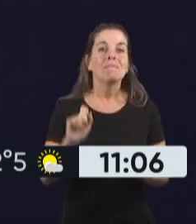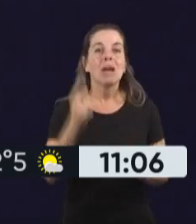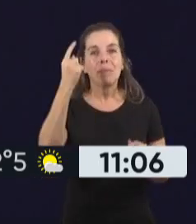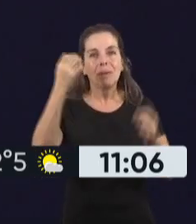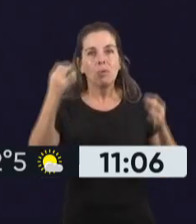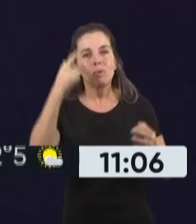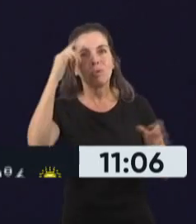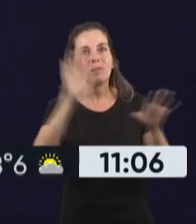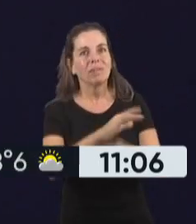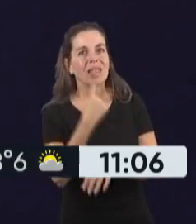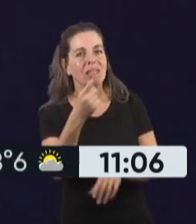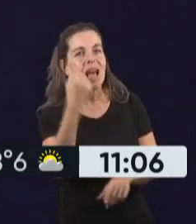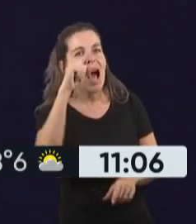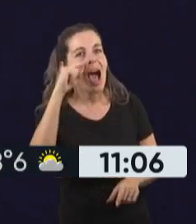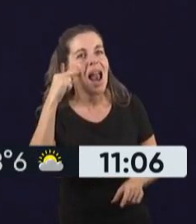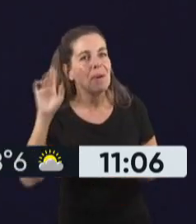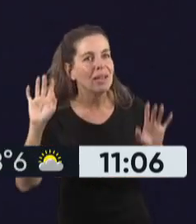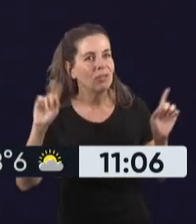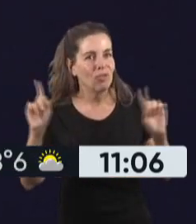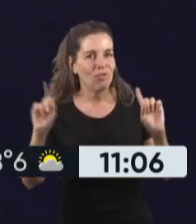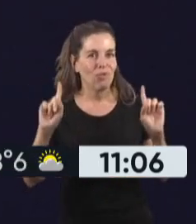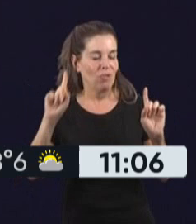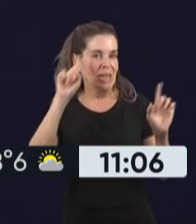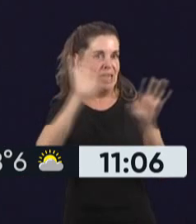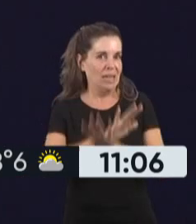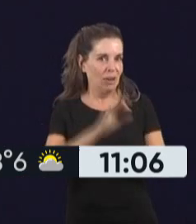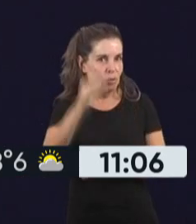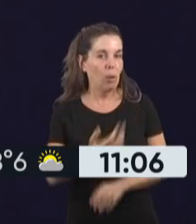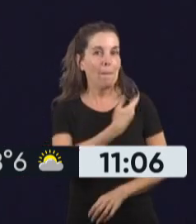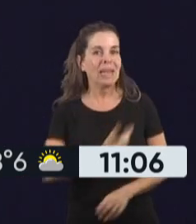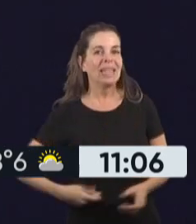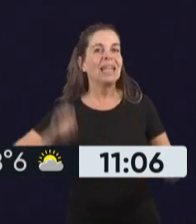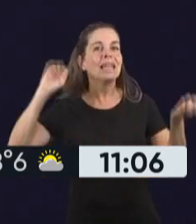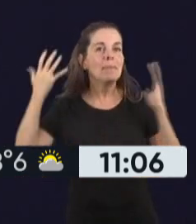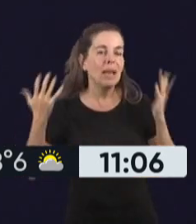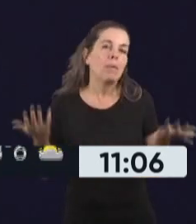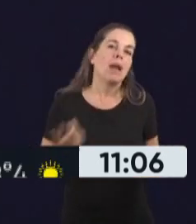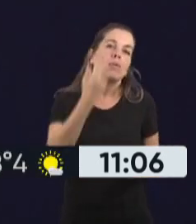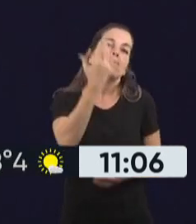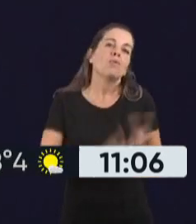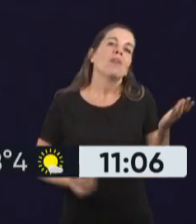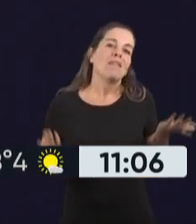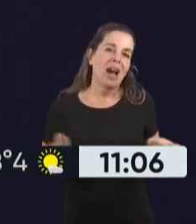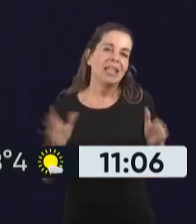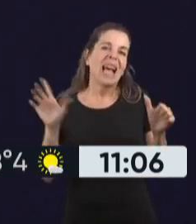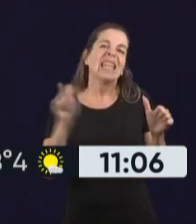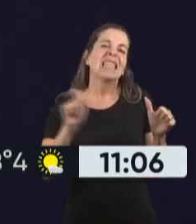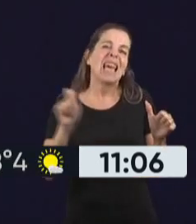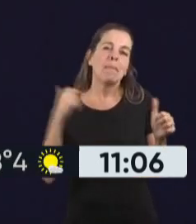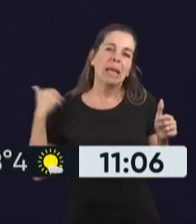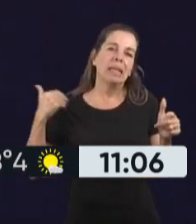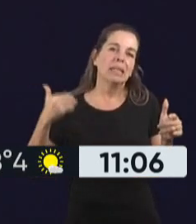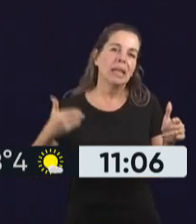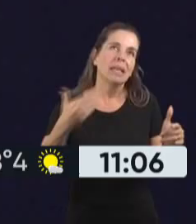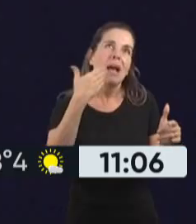qué furcio, del presidente Milei. Bueno, en 6 meses un furcio tenía que tener, ¿o no? Es que lo vengo teniendo